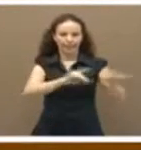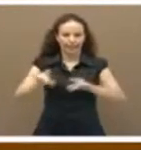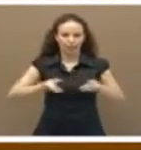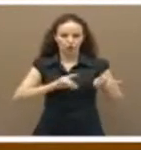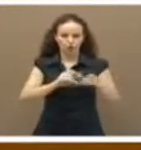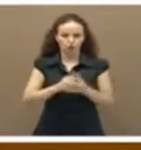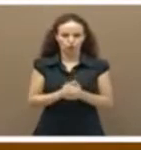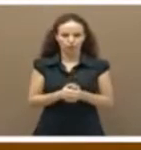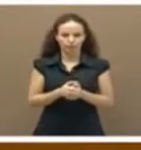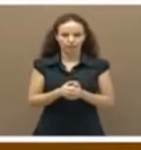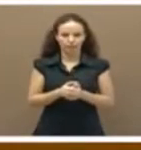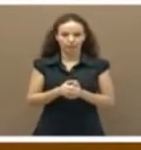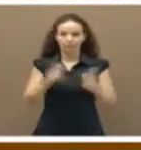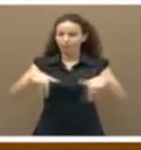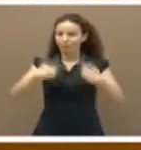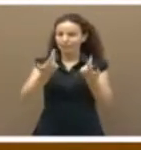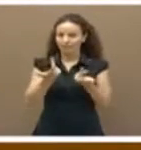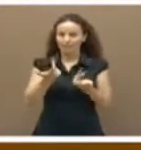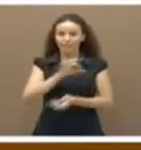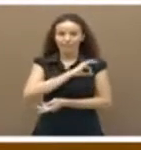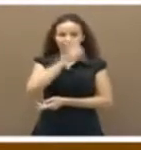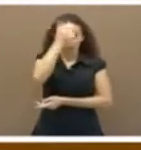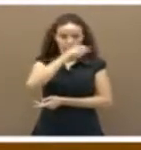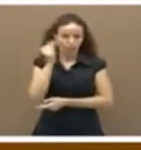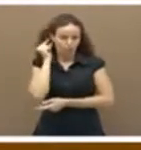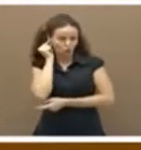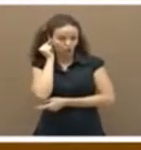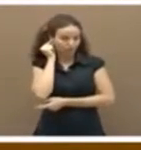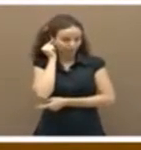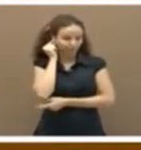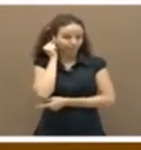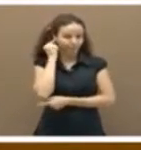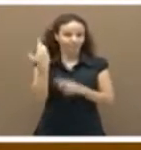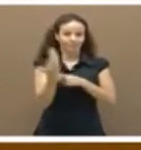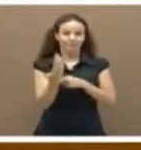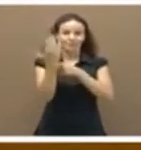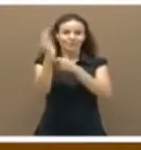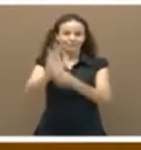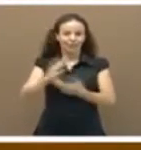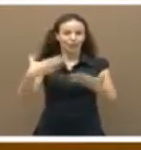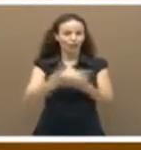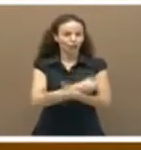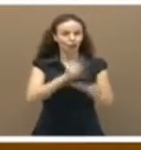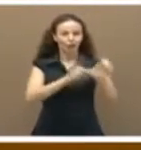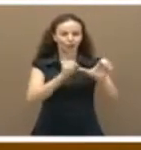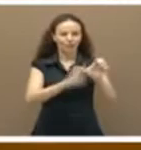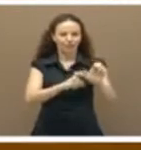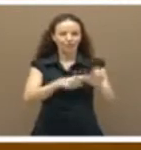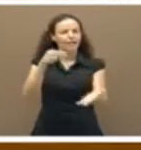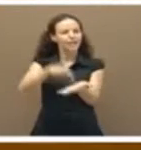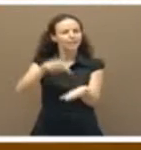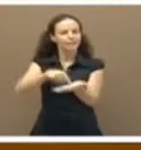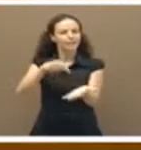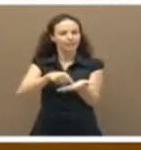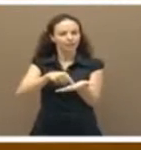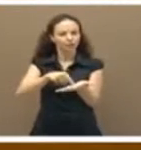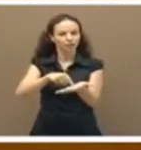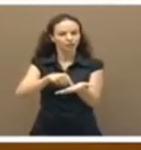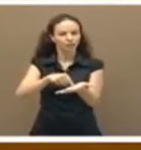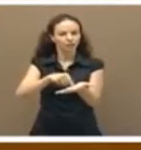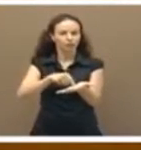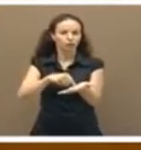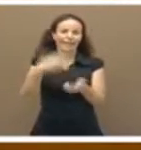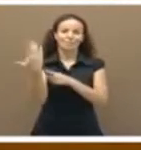van a permitir, señoras y señores, que en nombre de todos los extremeños y las extremeñas reivindique lo que significa y representa el Sistema Nacional de